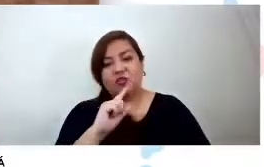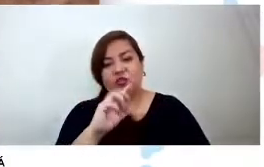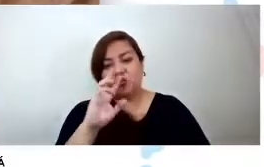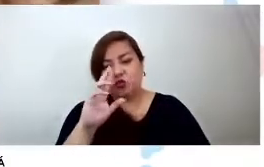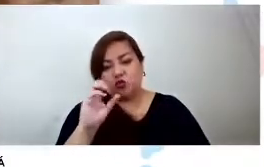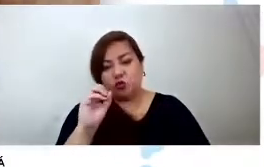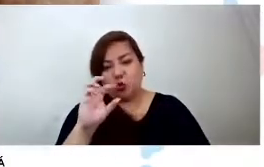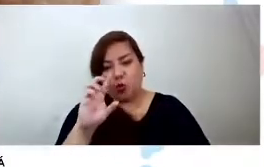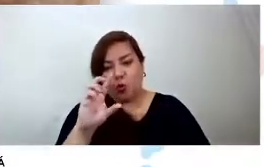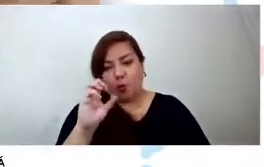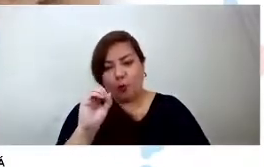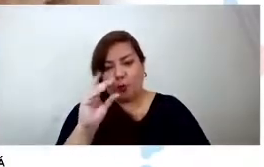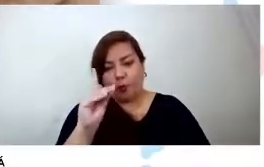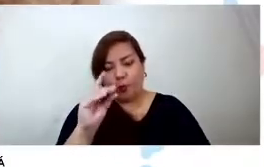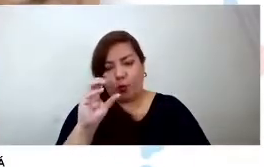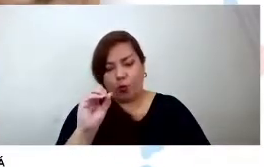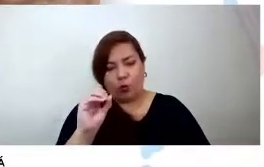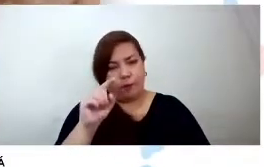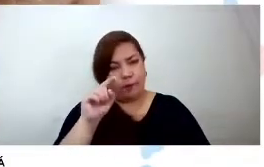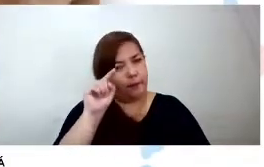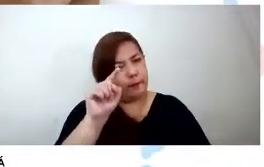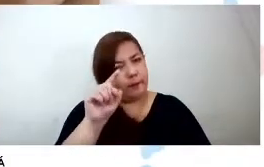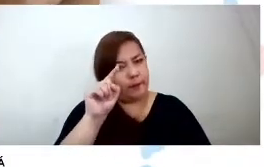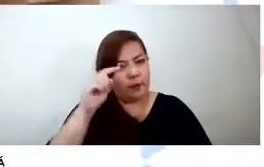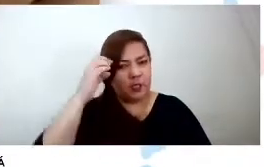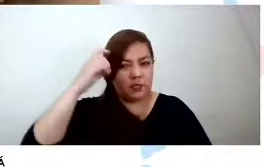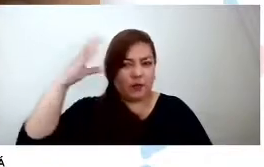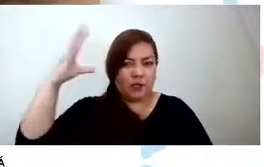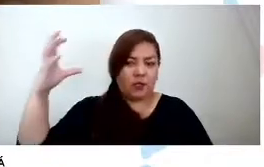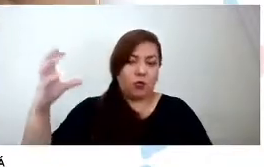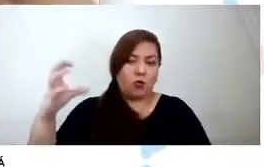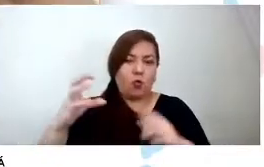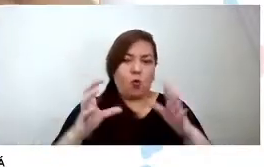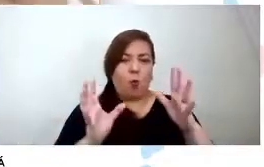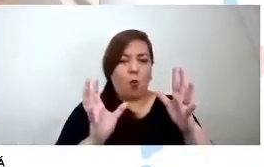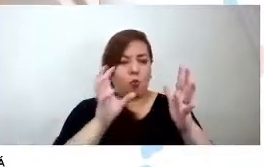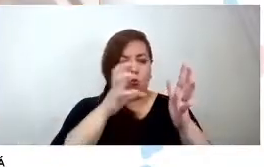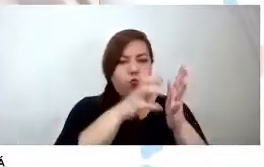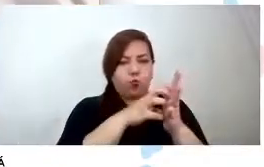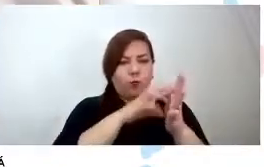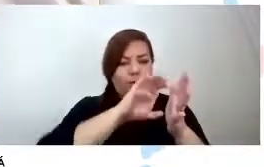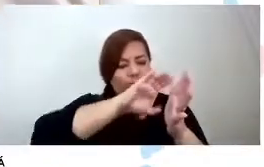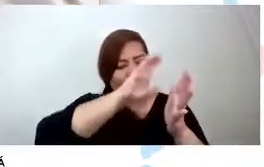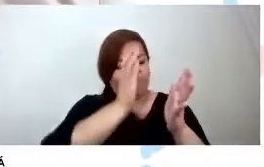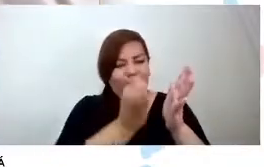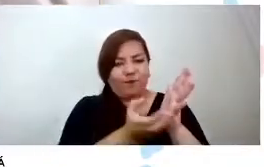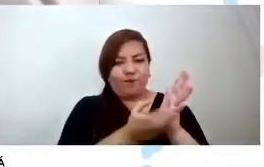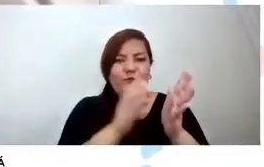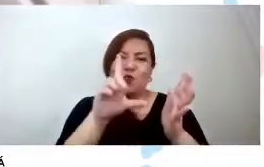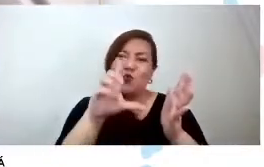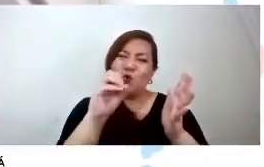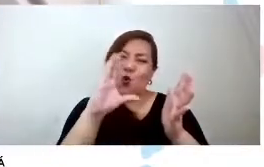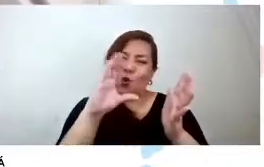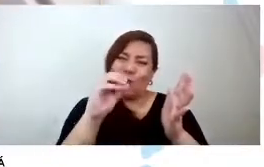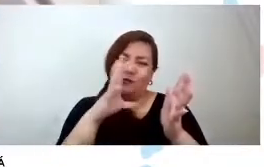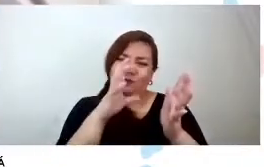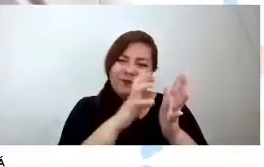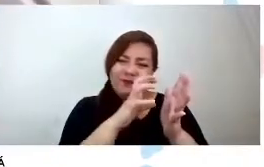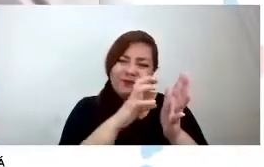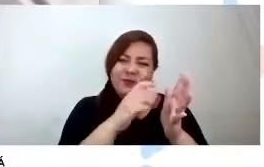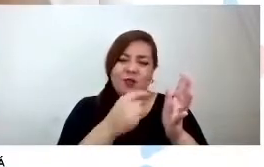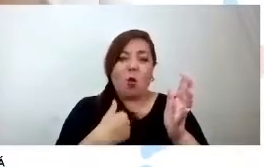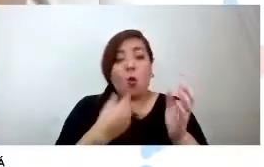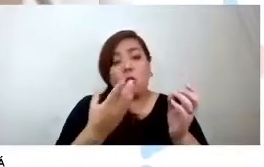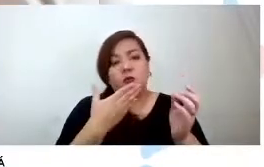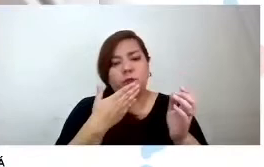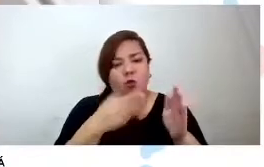gastrópodo, para que ustedes se imaginen, es similar a un loco o un caracol. Tiene una concha y abajo va a tener su